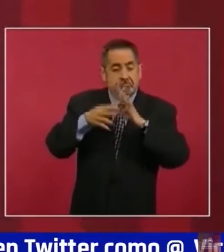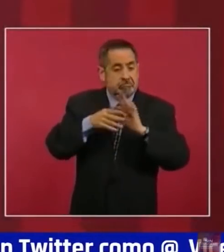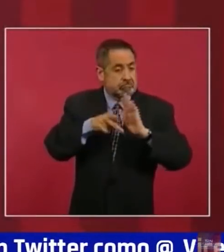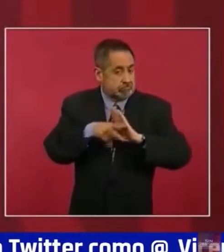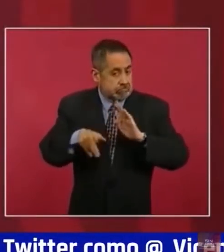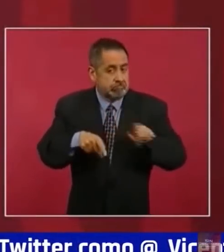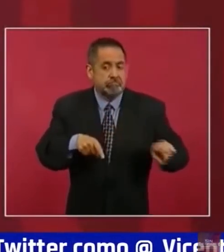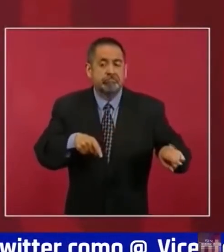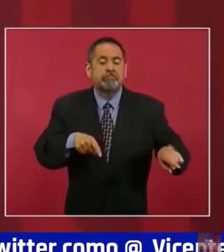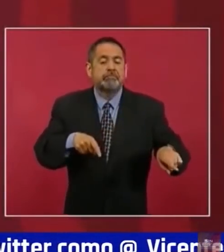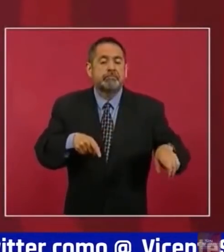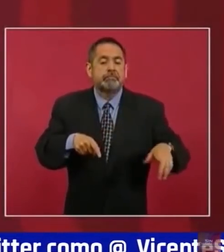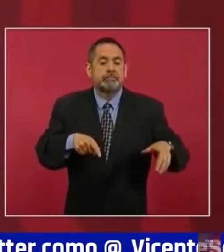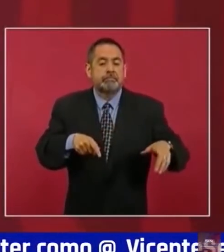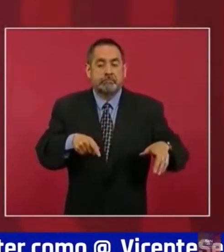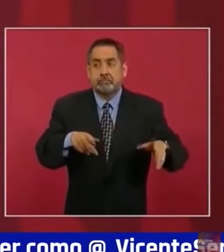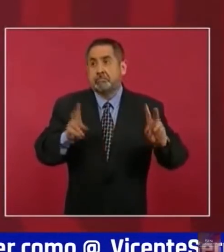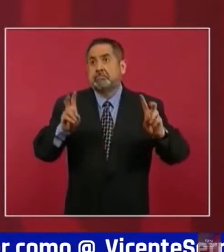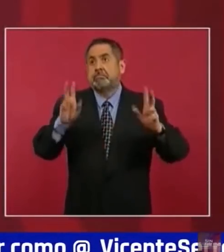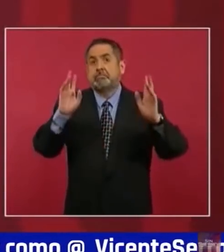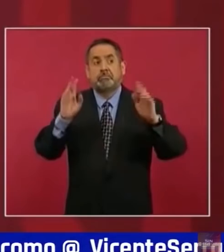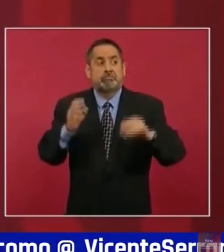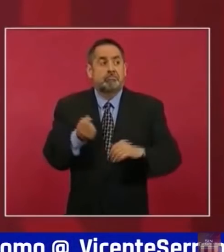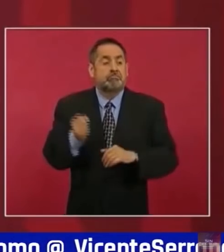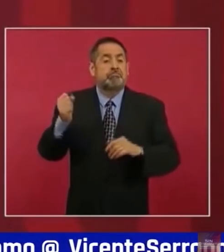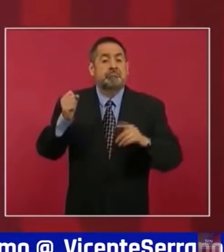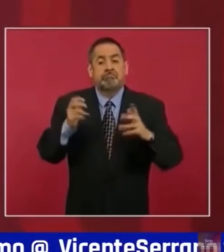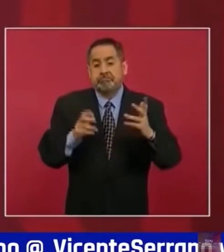periodista, ¿no?, tan